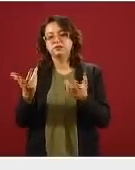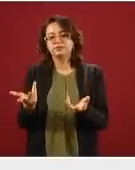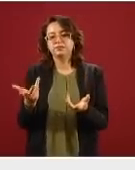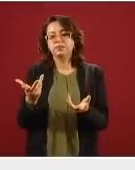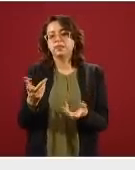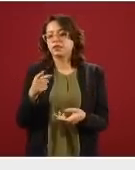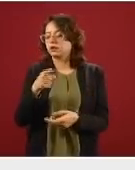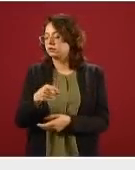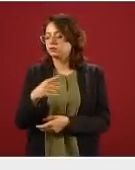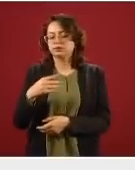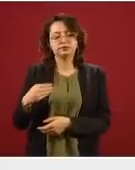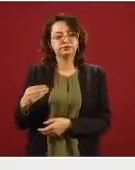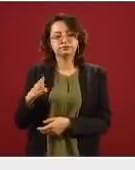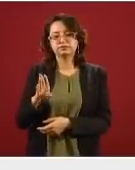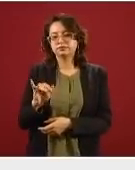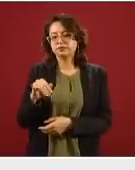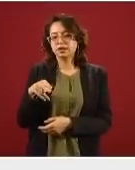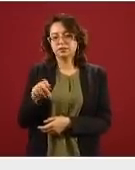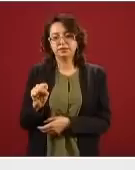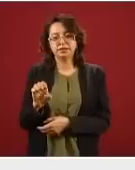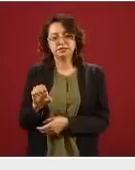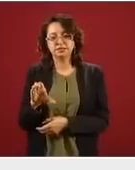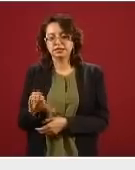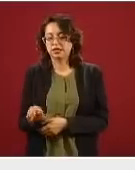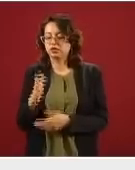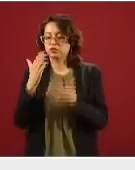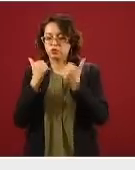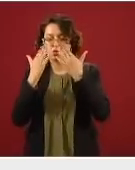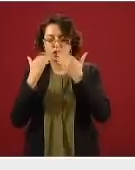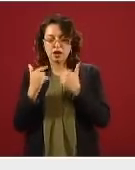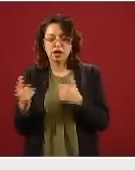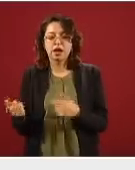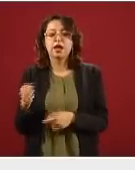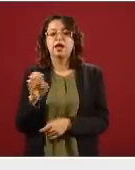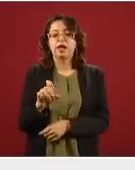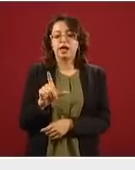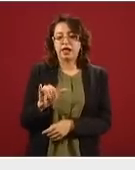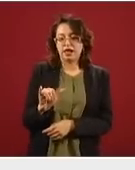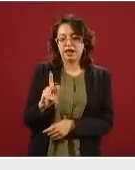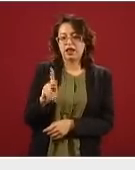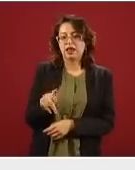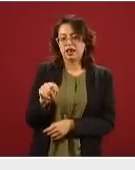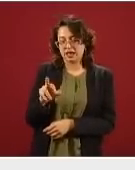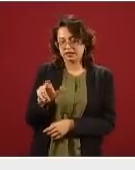del Bienestar no lo tiene, pero Electra sí lo tiene por 4 horas después de recibir